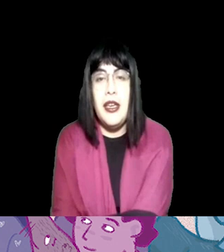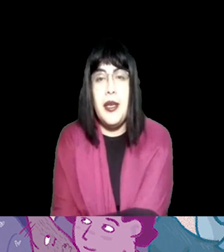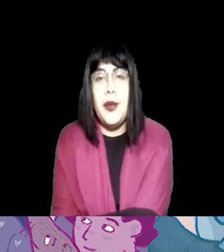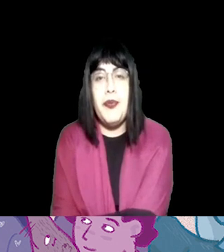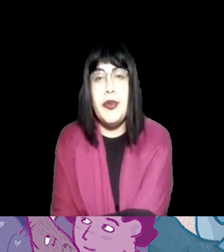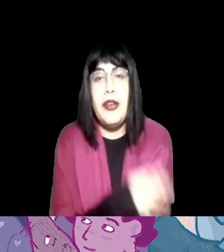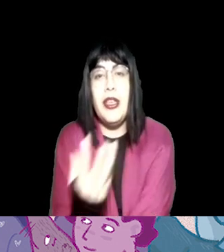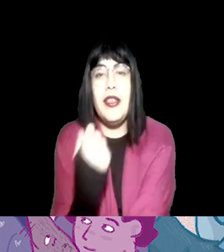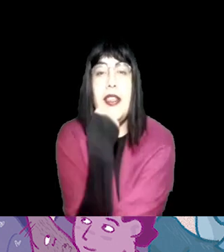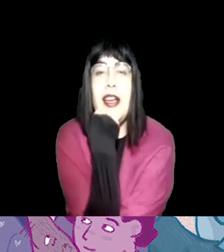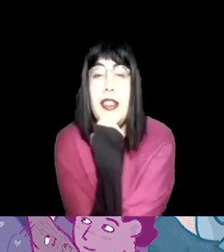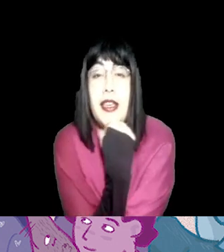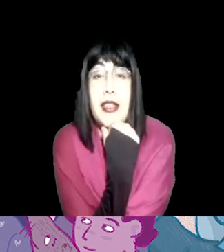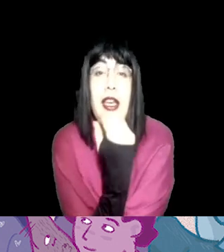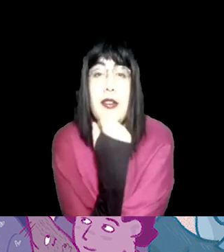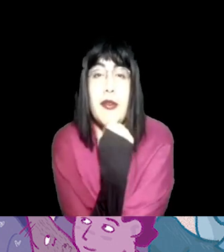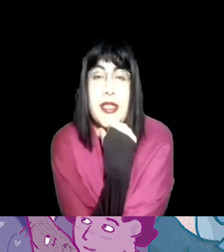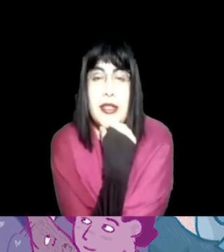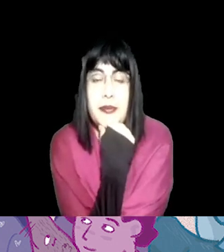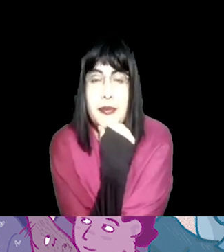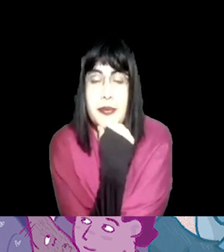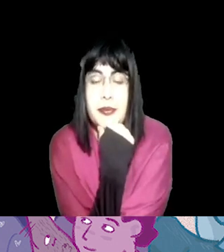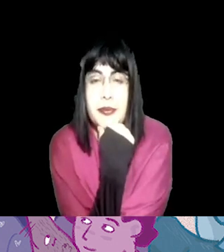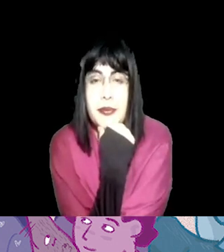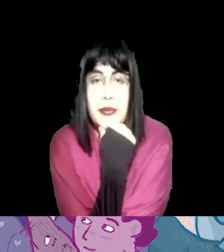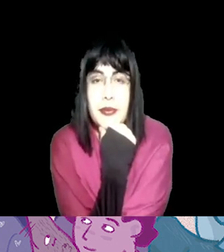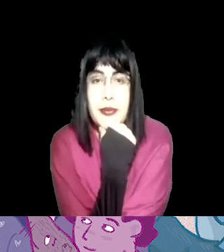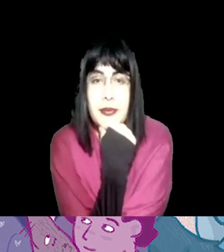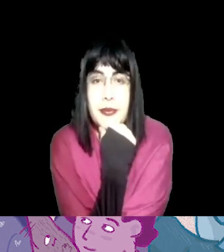que, ¿qué nos quieres destacar de este año, Michelle?